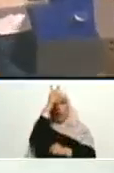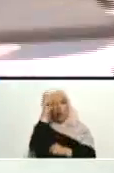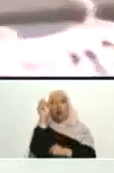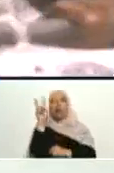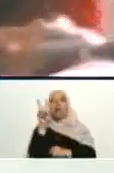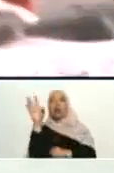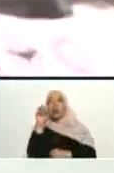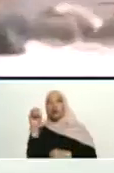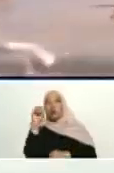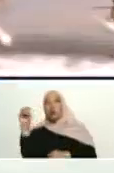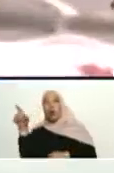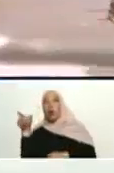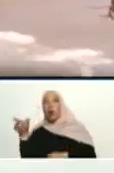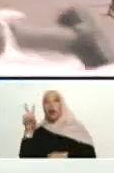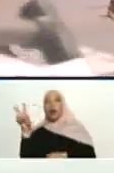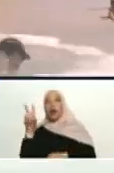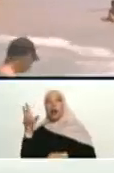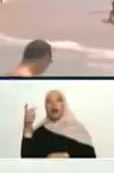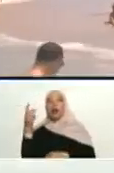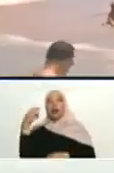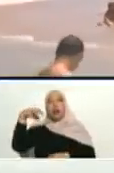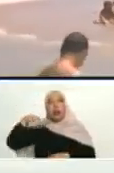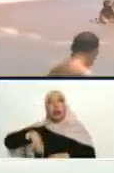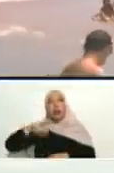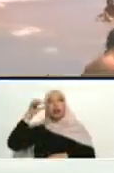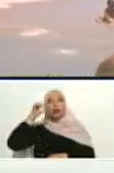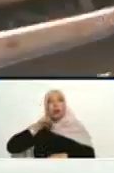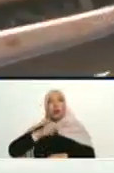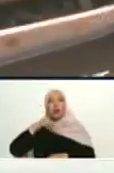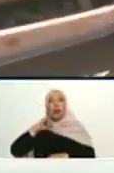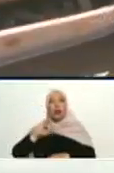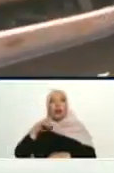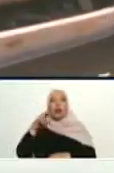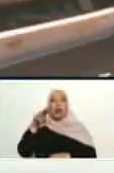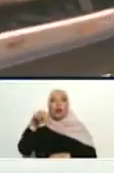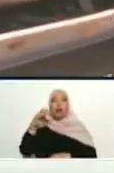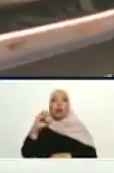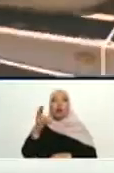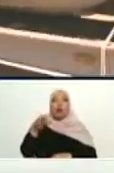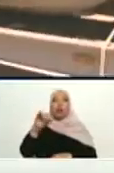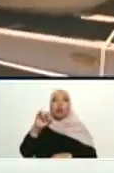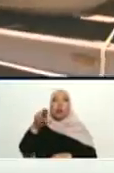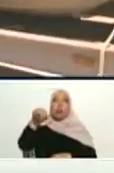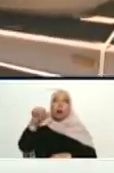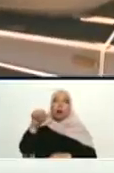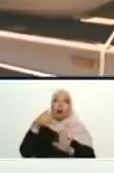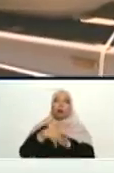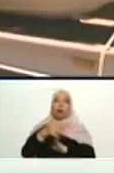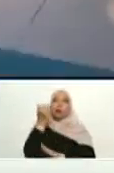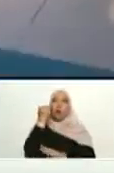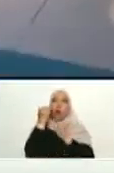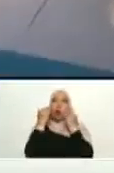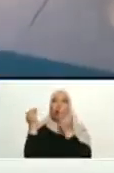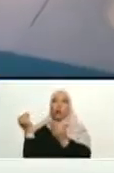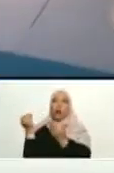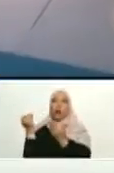país, Mochima. Dos polos que se pierden de vista. Claro, nosotros aquí al frente tenemos Los Roques.